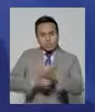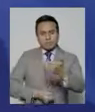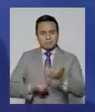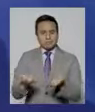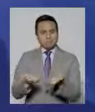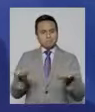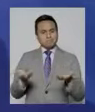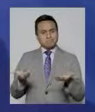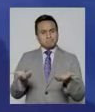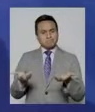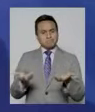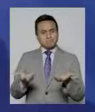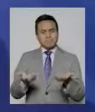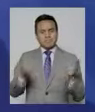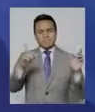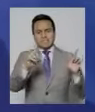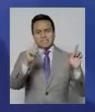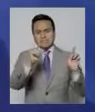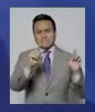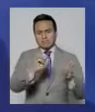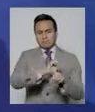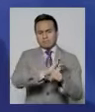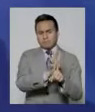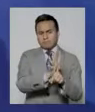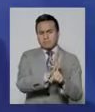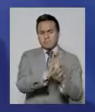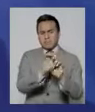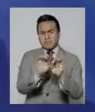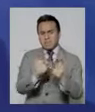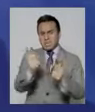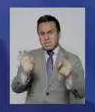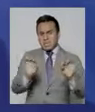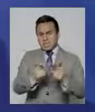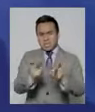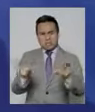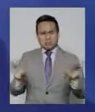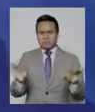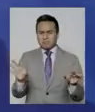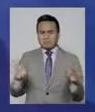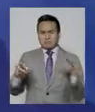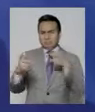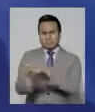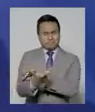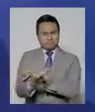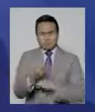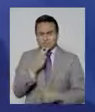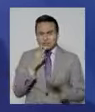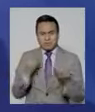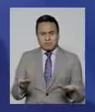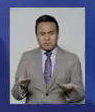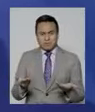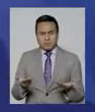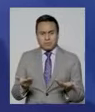para paliar el efecto de este virus tan desastroso que estamos viviendo